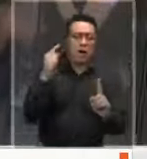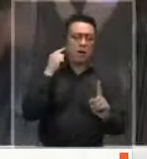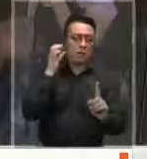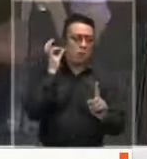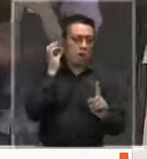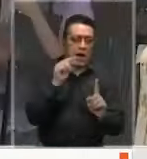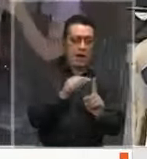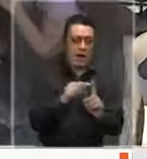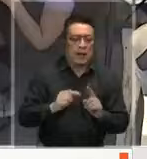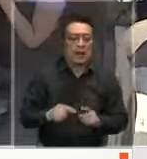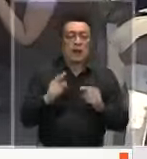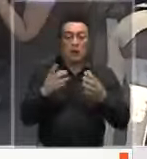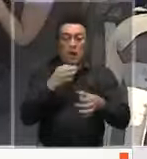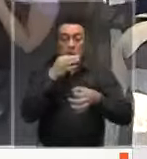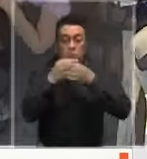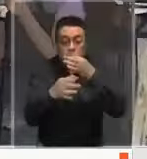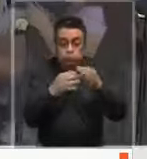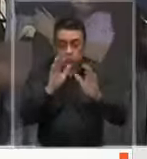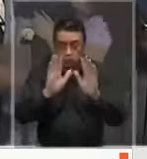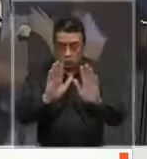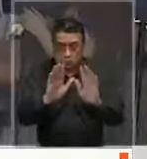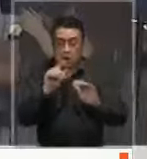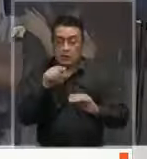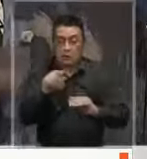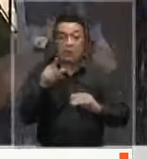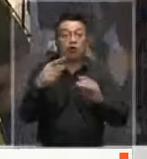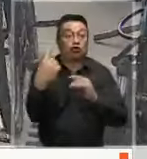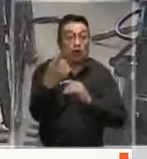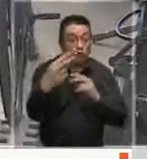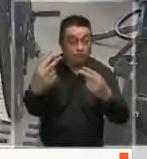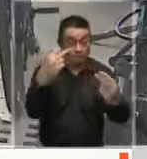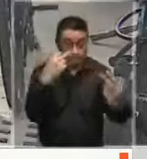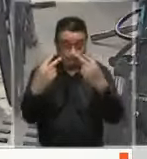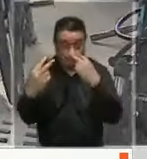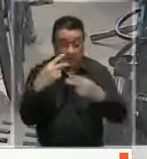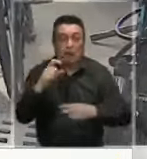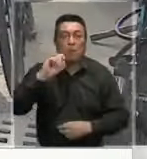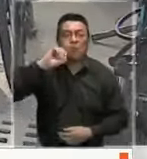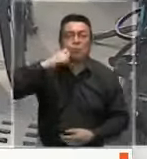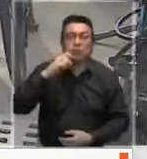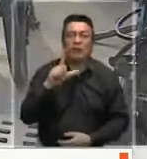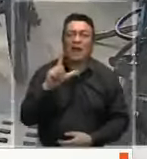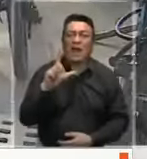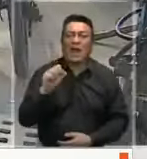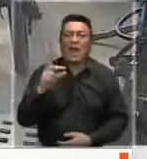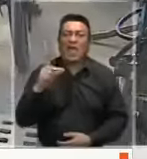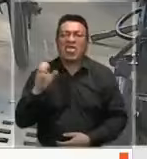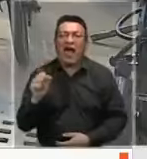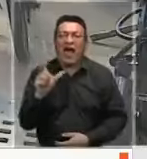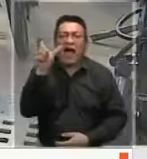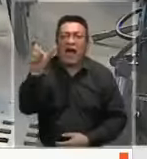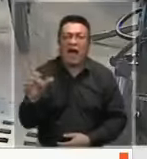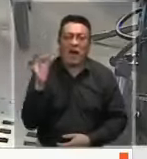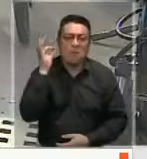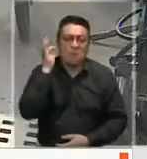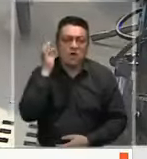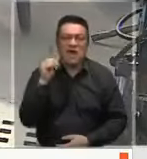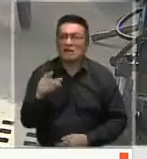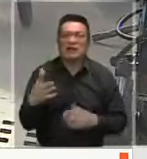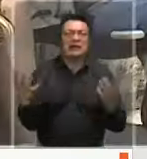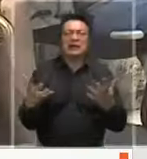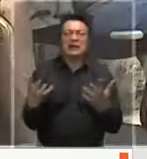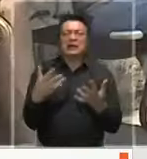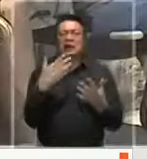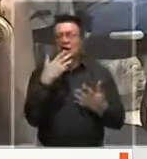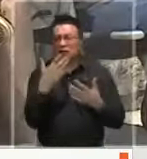ocurrir. Pero antes de entregarte más detalles, y para usted que está en la casa, si usted no sabe quién es Leda Bergonzi o quiere saber ¿de qué se trata todo este fenómeno? Vamos